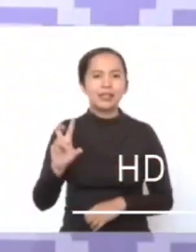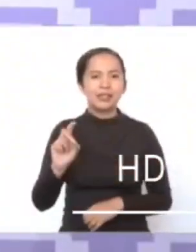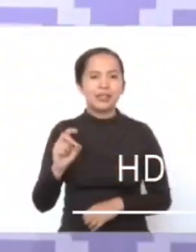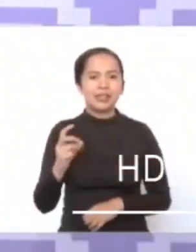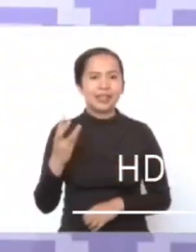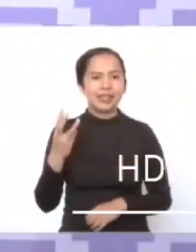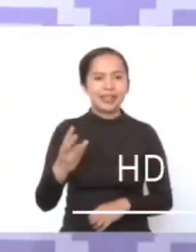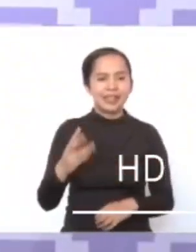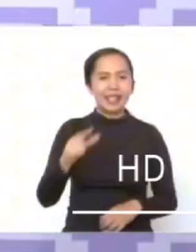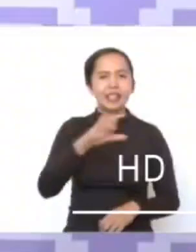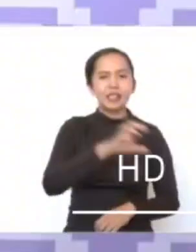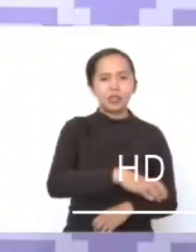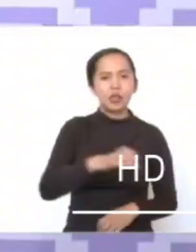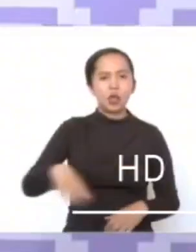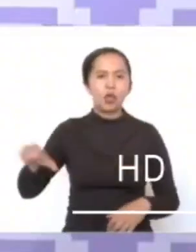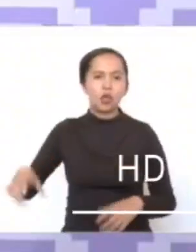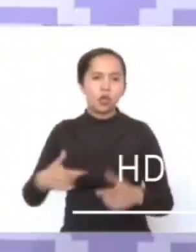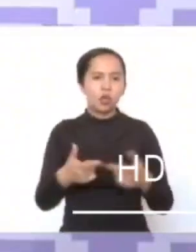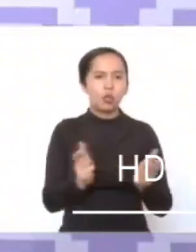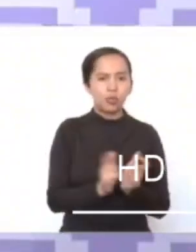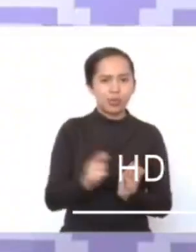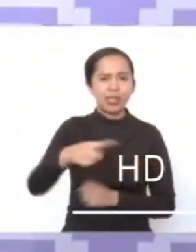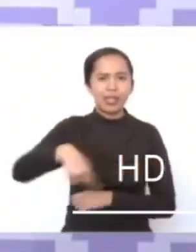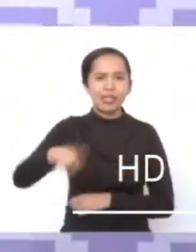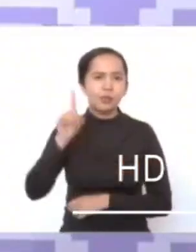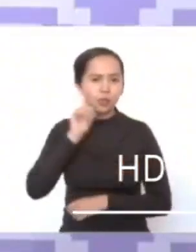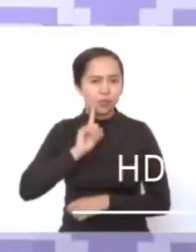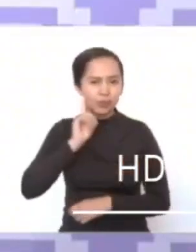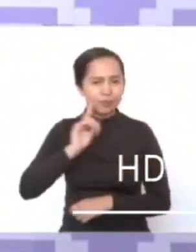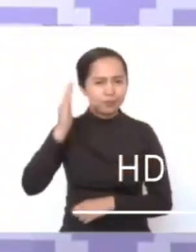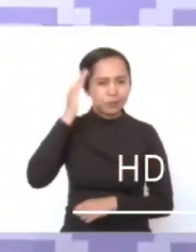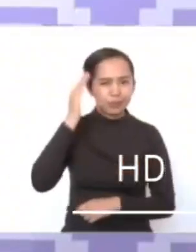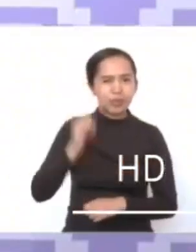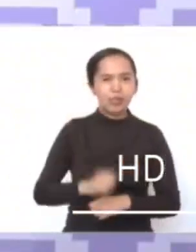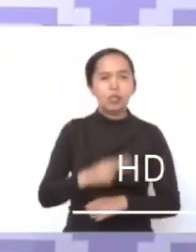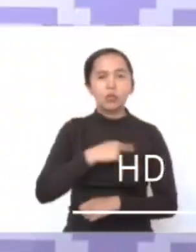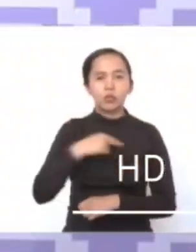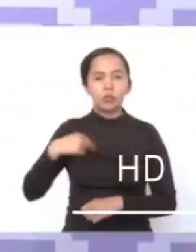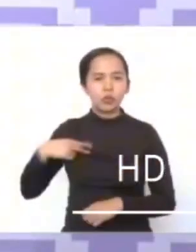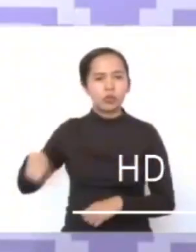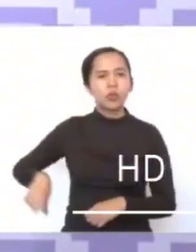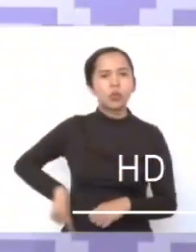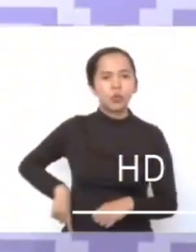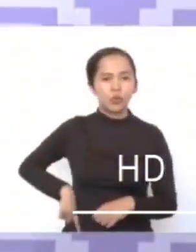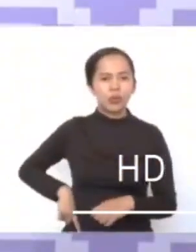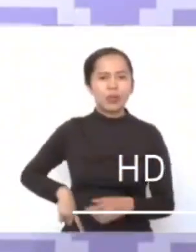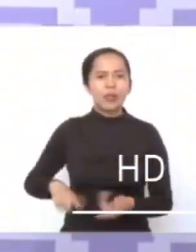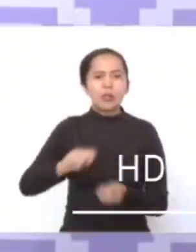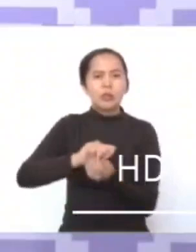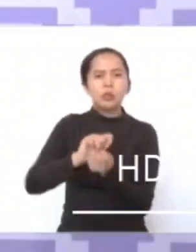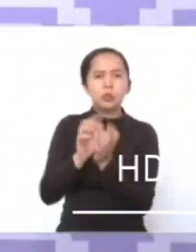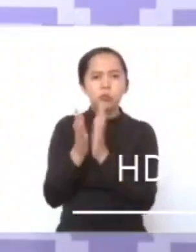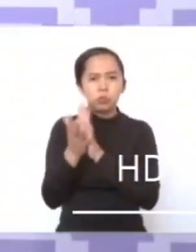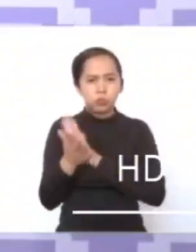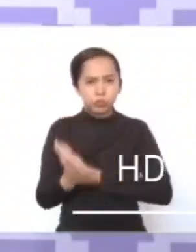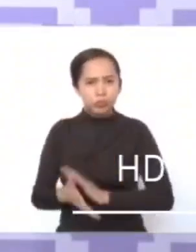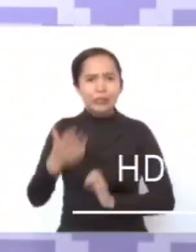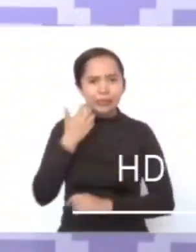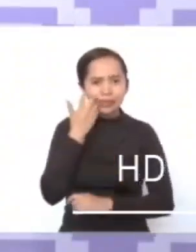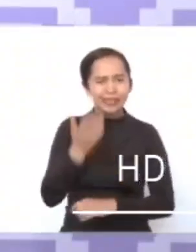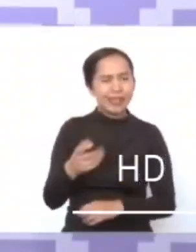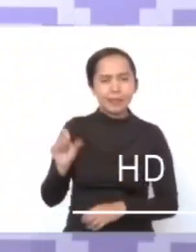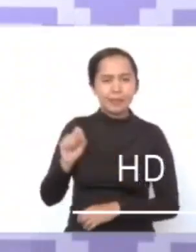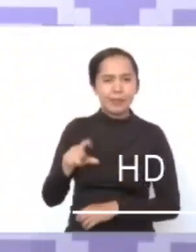la promoción y liderazgo entre mujeres. Somos un gobierno de transformación, como lo dice el